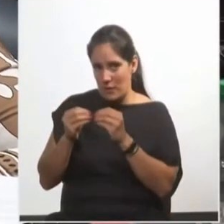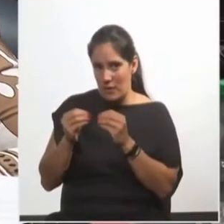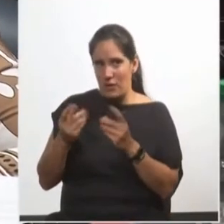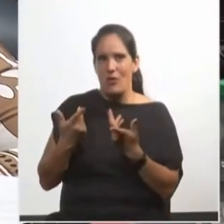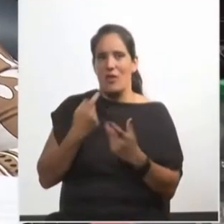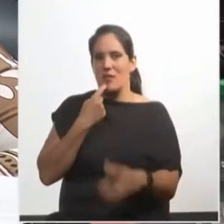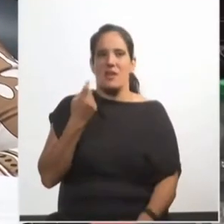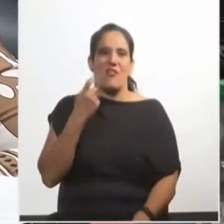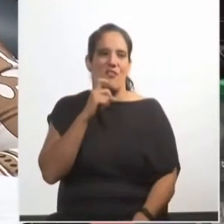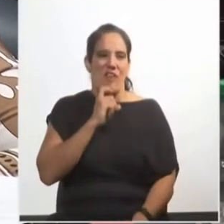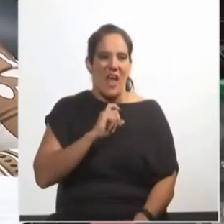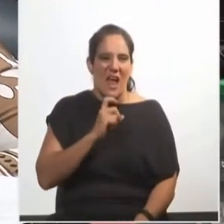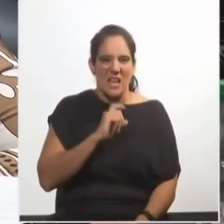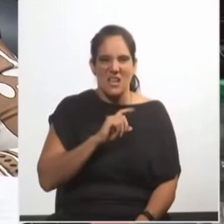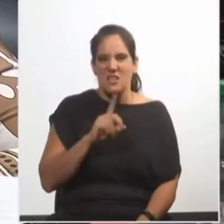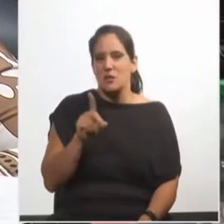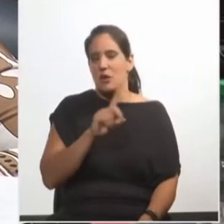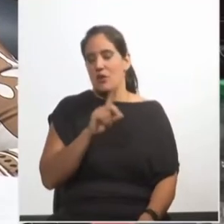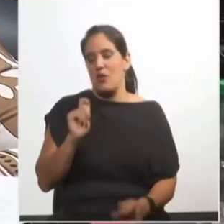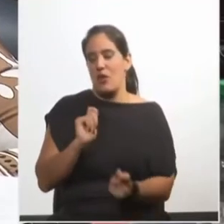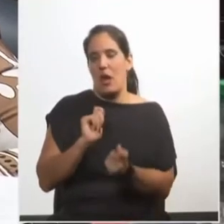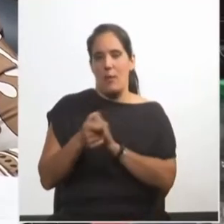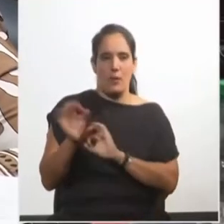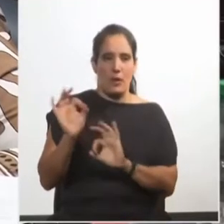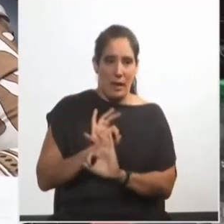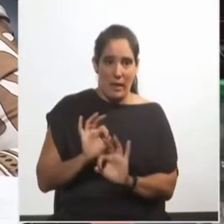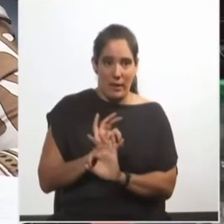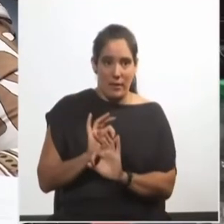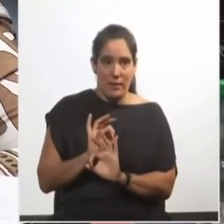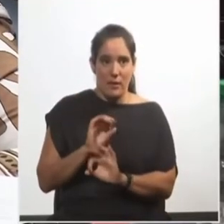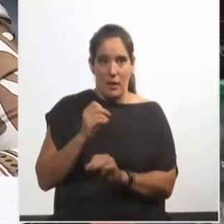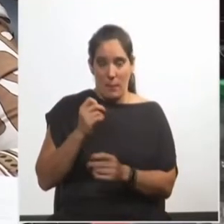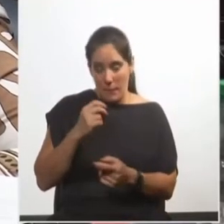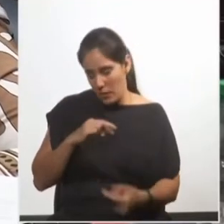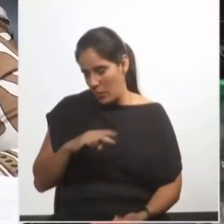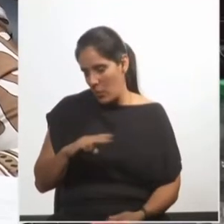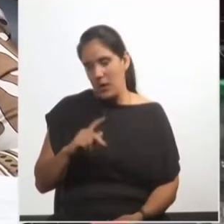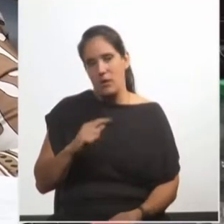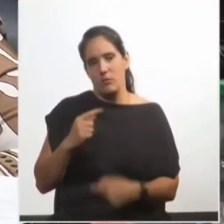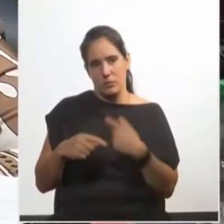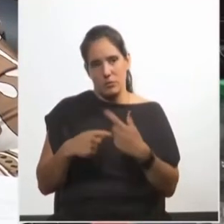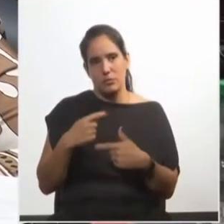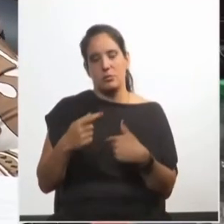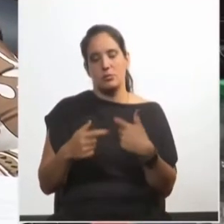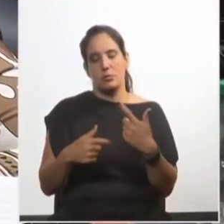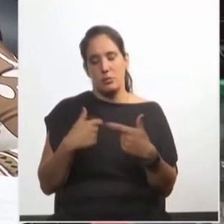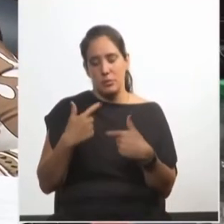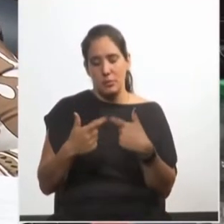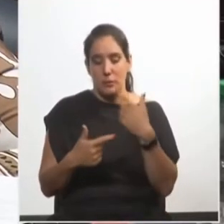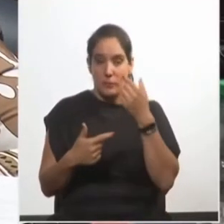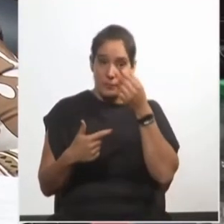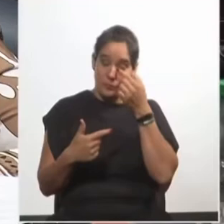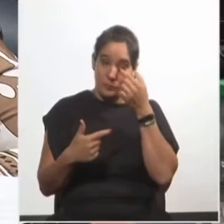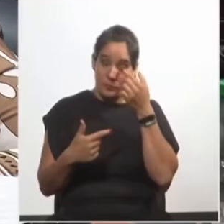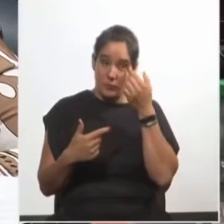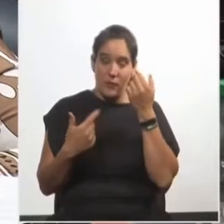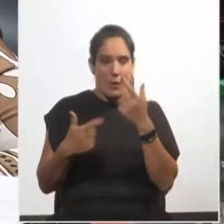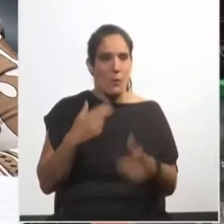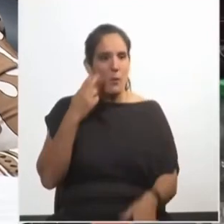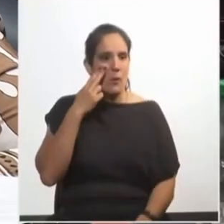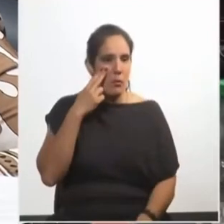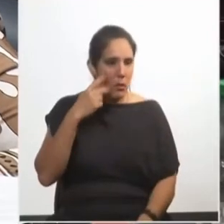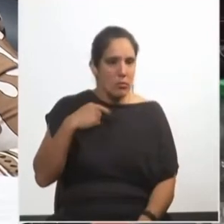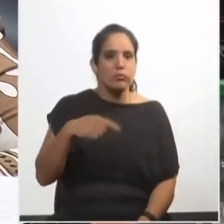falso decir que no se hizo ninguna reforma, persisten, a pesar de esos